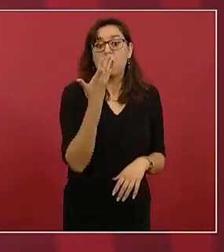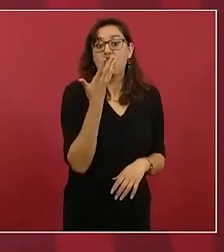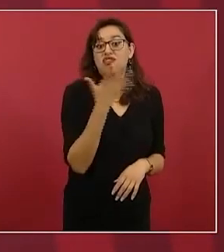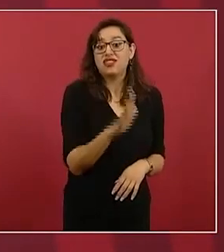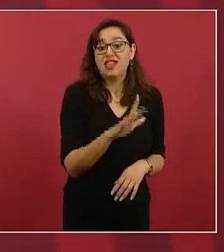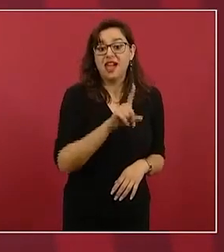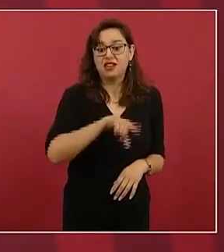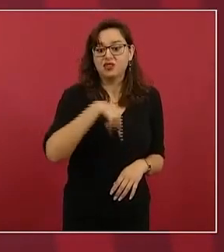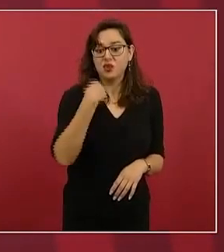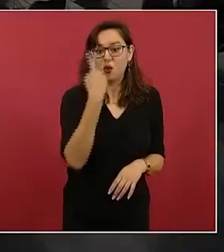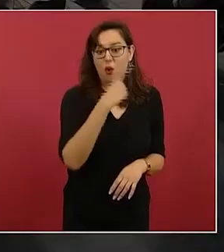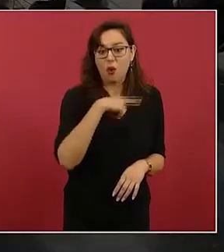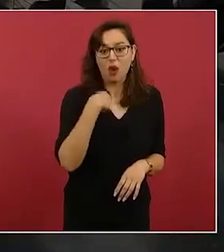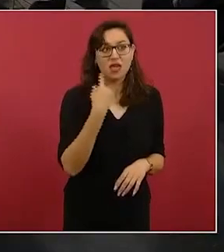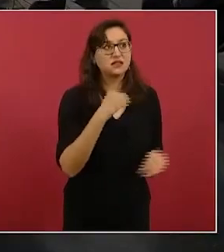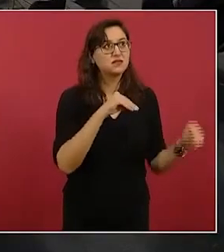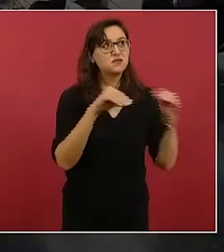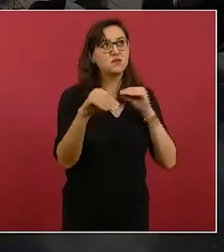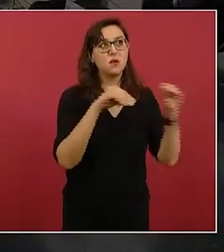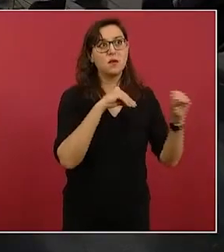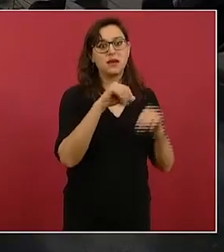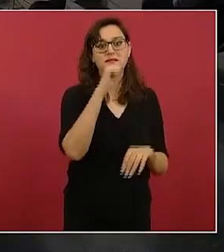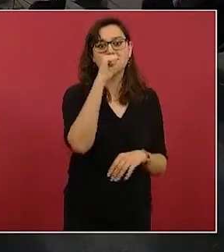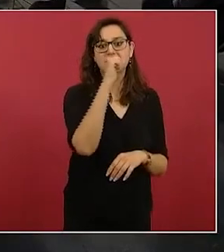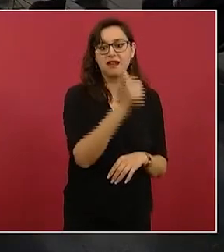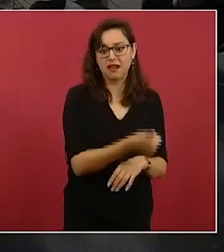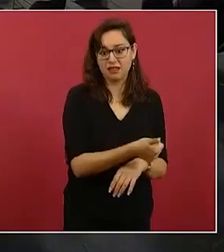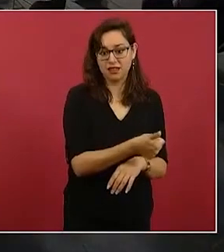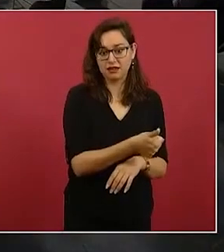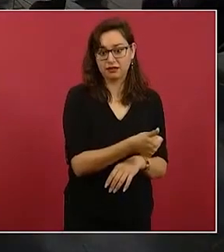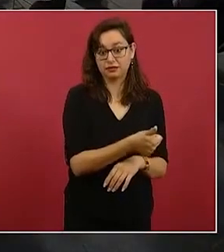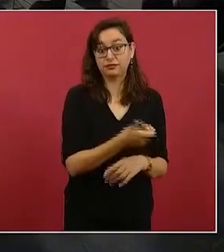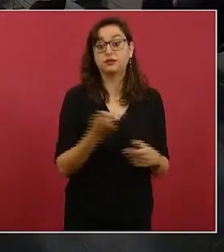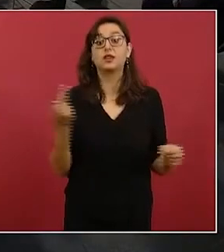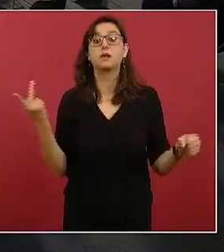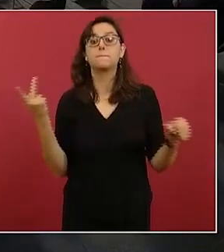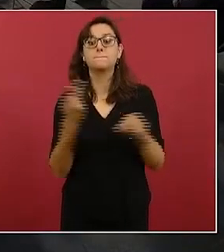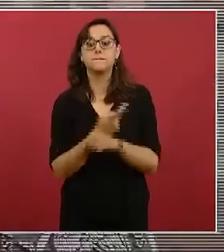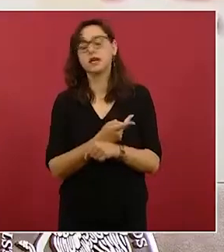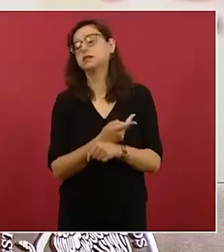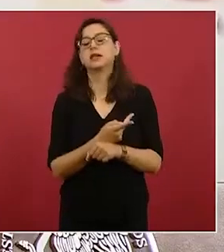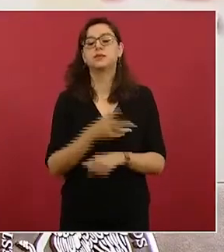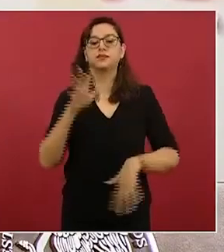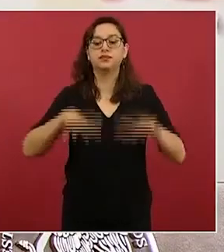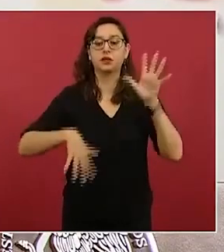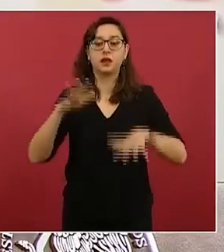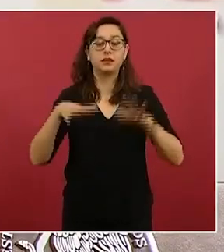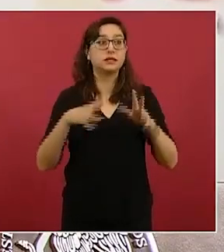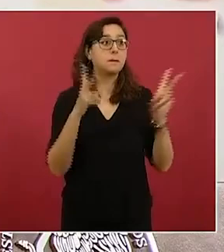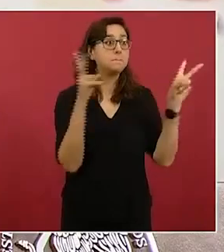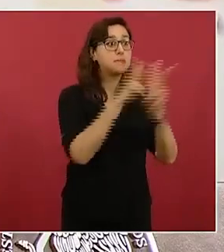respaldo a las hidroeléctricas, se hace en 40 minutos.